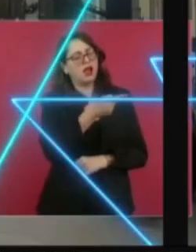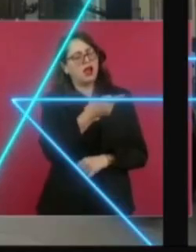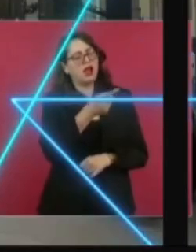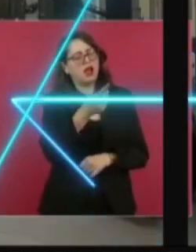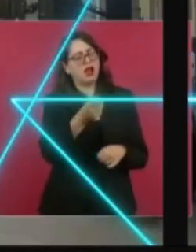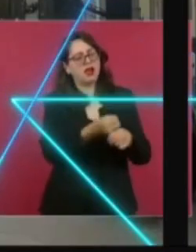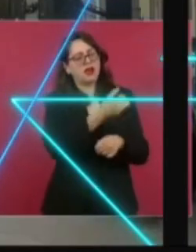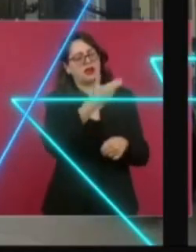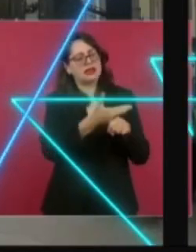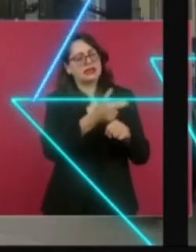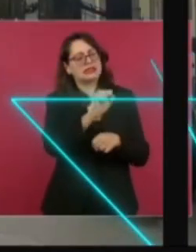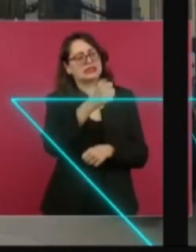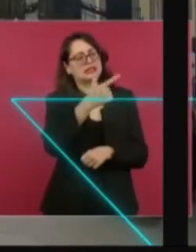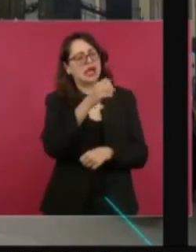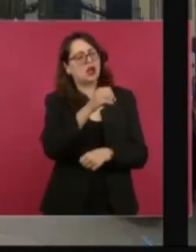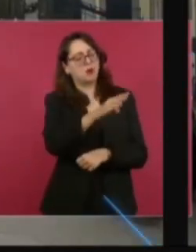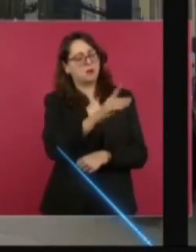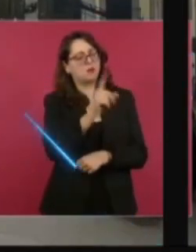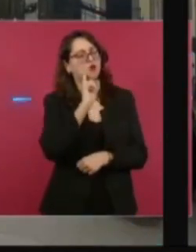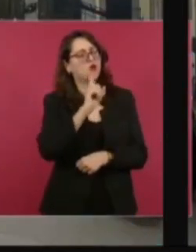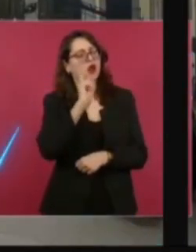en En qué no aplica